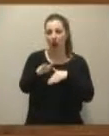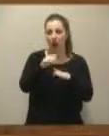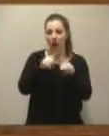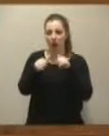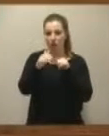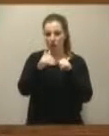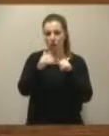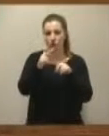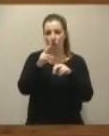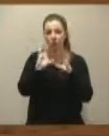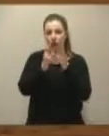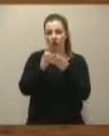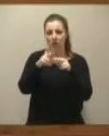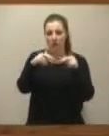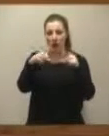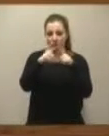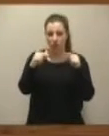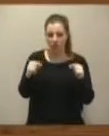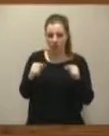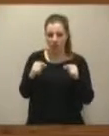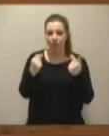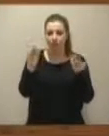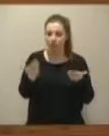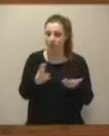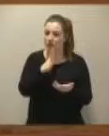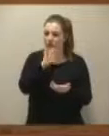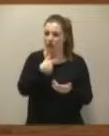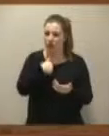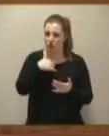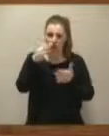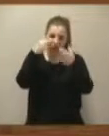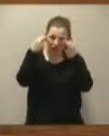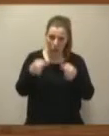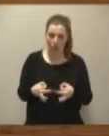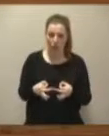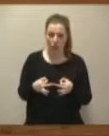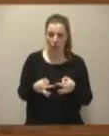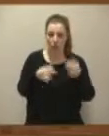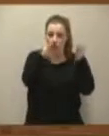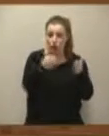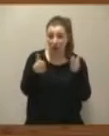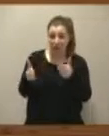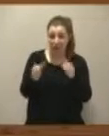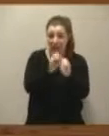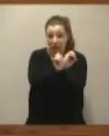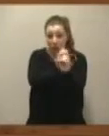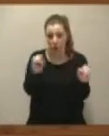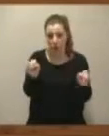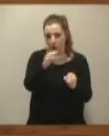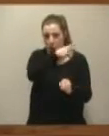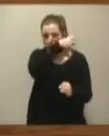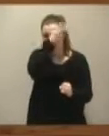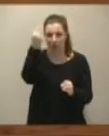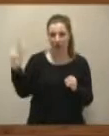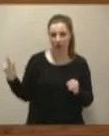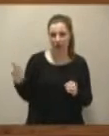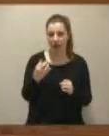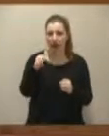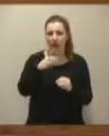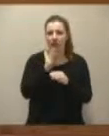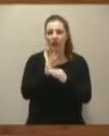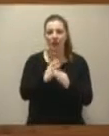del Principado de Asturias. Estoy seguro que ninguno de ustedes ha olvidado que en esta Cámara se